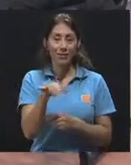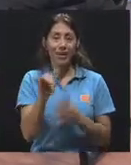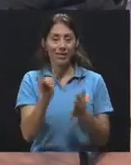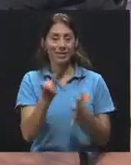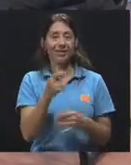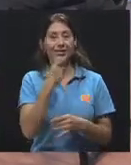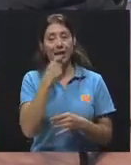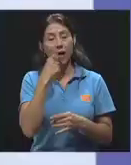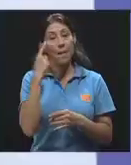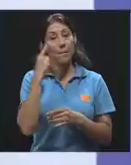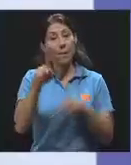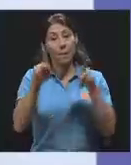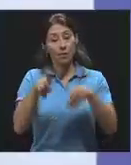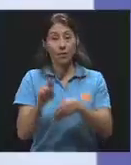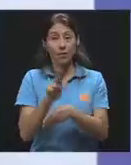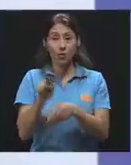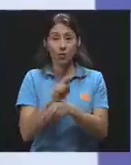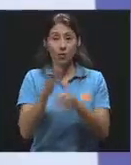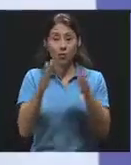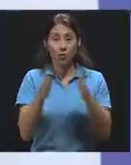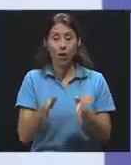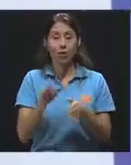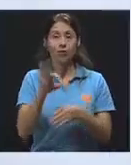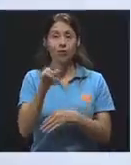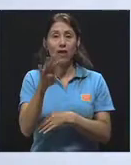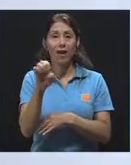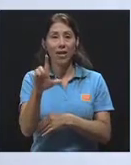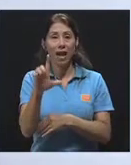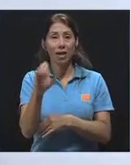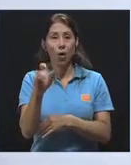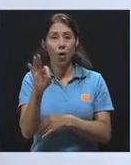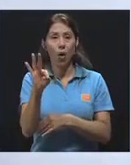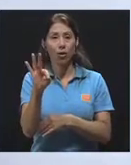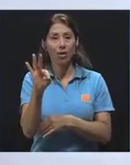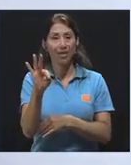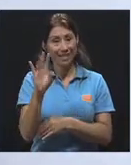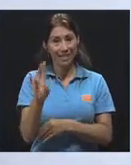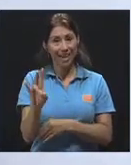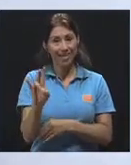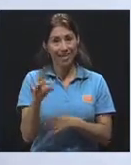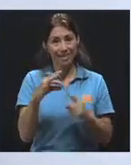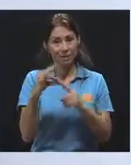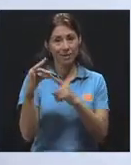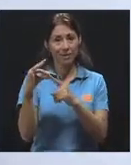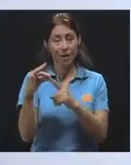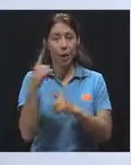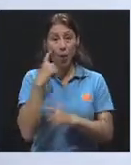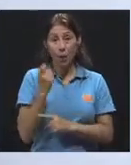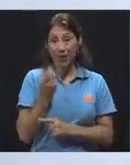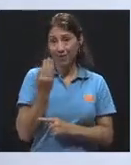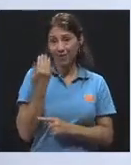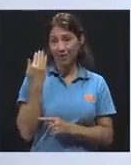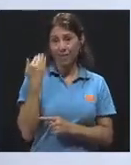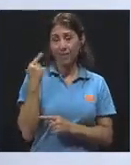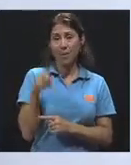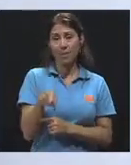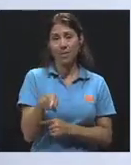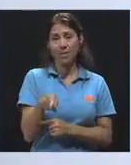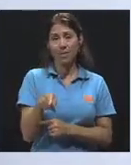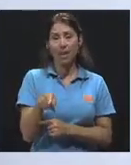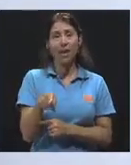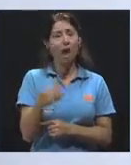Premiere para Final Cuteros, o sea, para usuarios de Final Cut 7 sobre todo. Porque